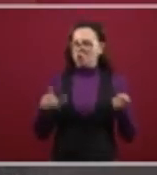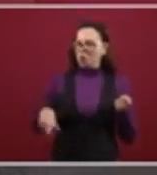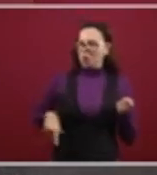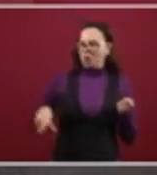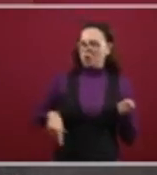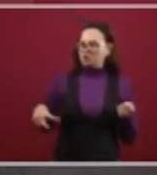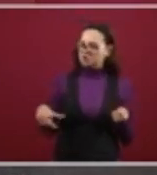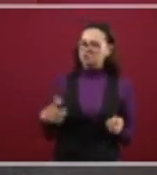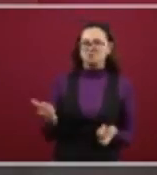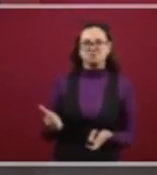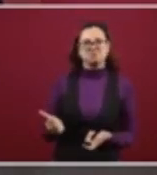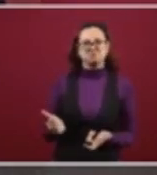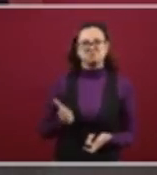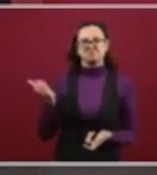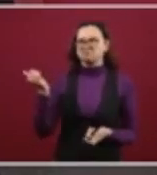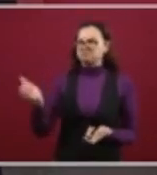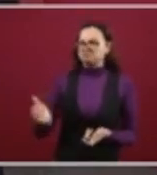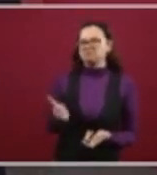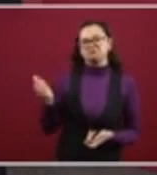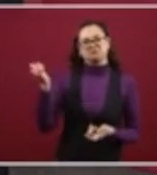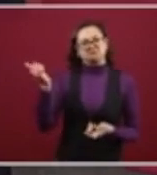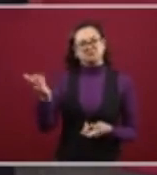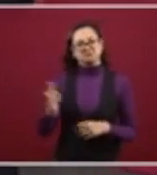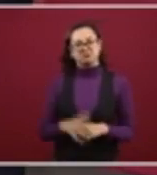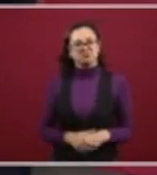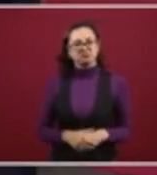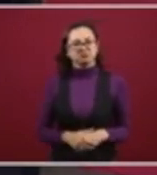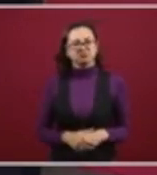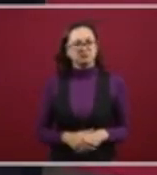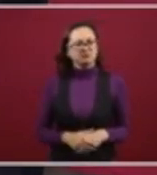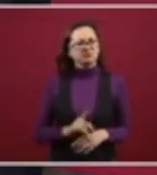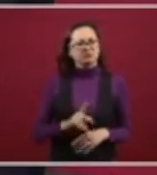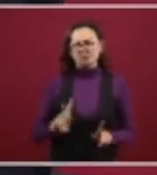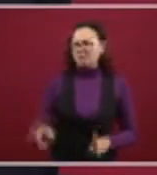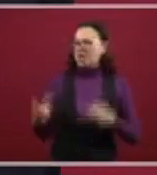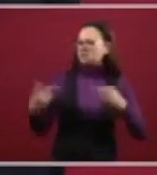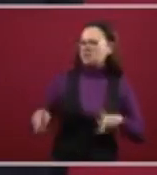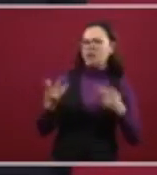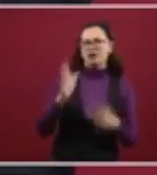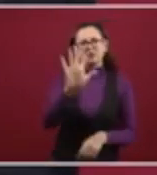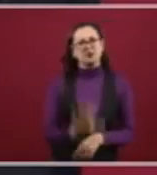Todos vendían al gobierno lo que fuese.